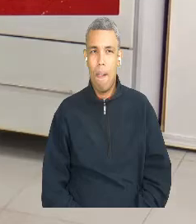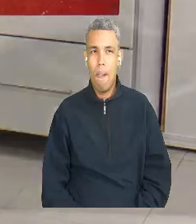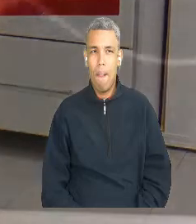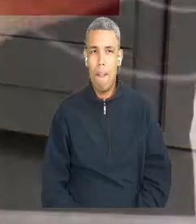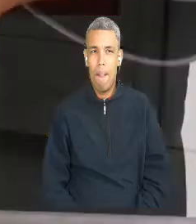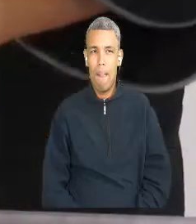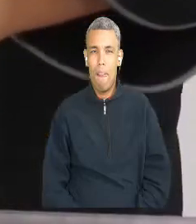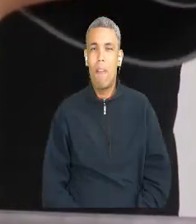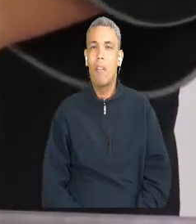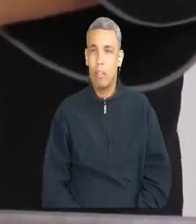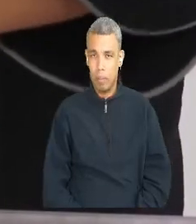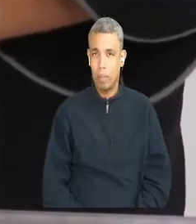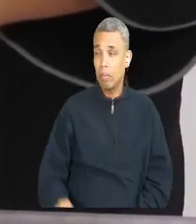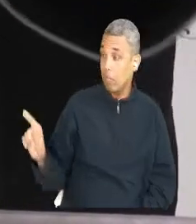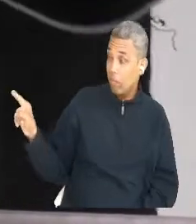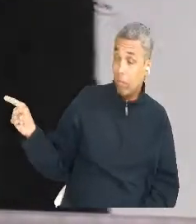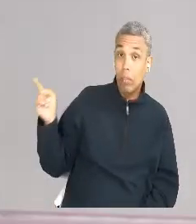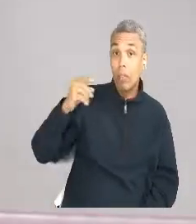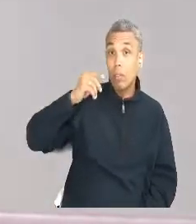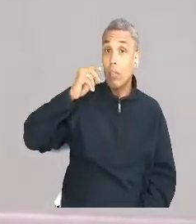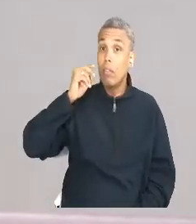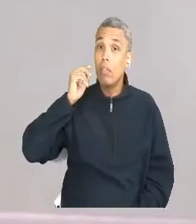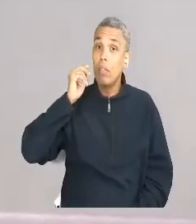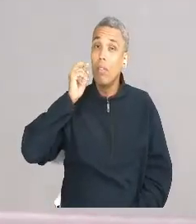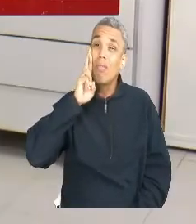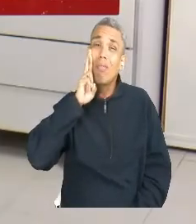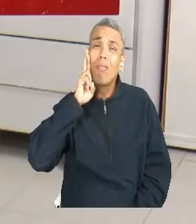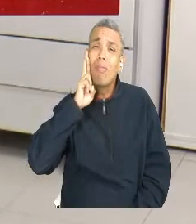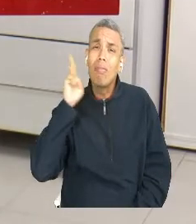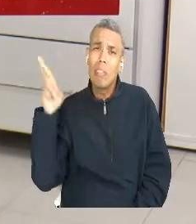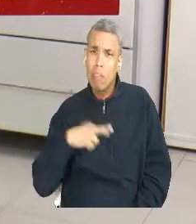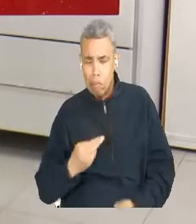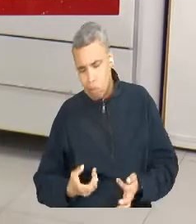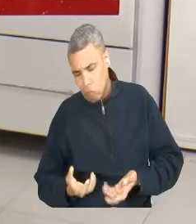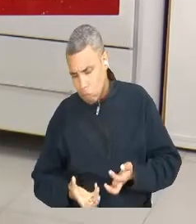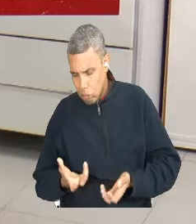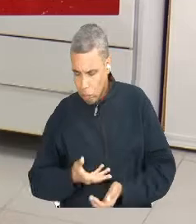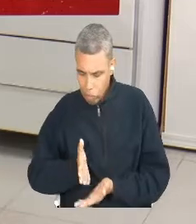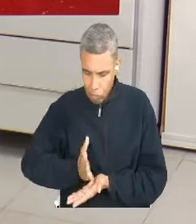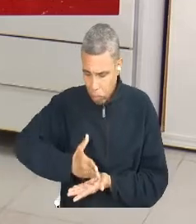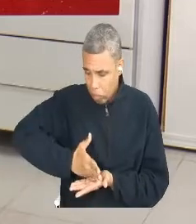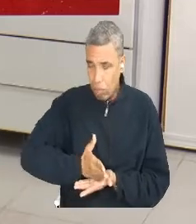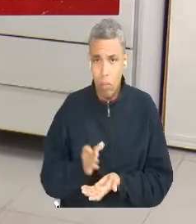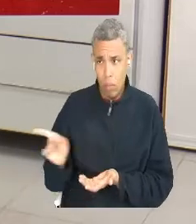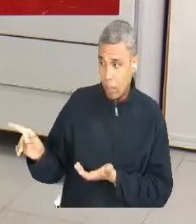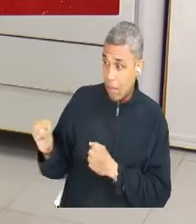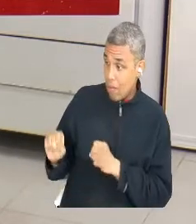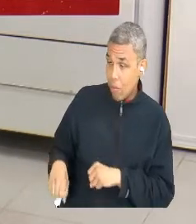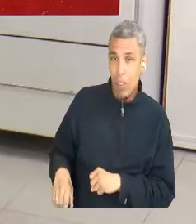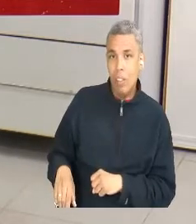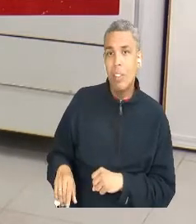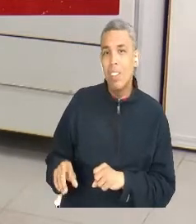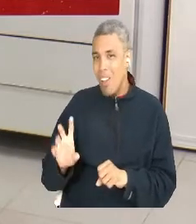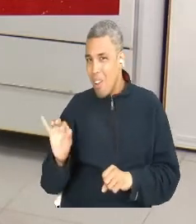hacer, se sí, los en novatos. Casa lo pueden preparar. los novatos también podremos